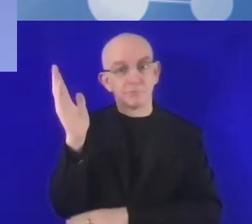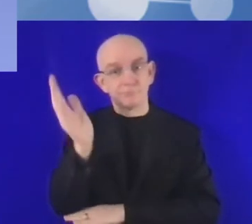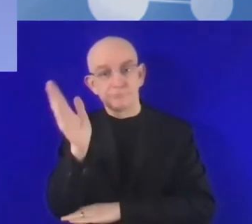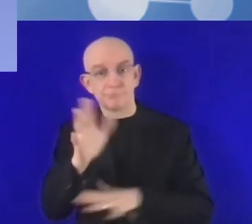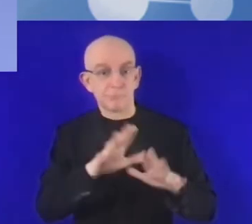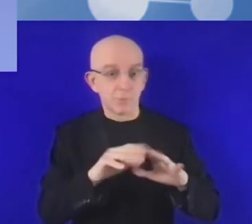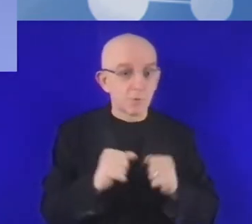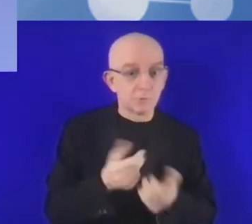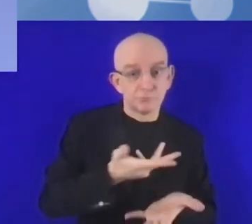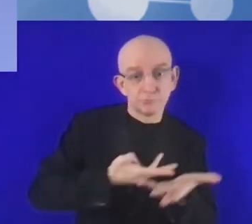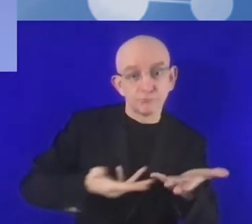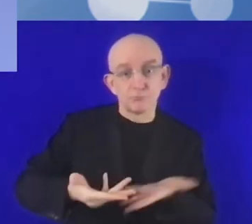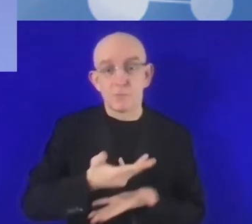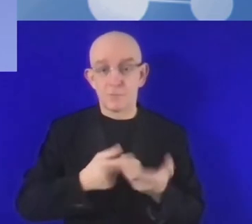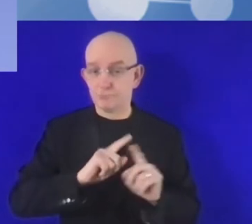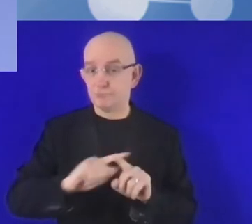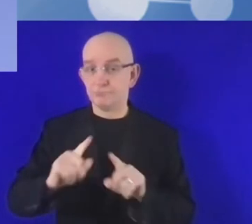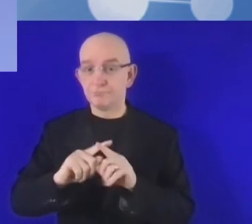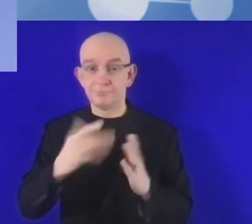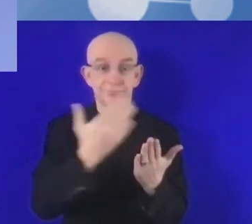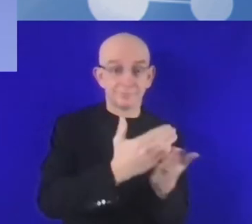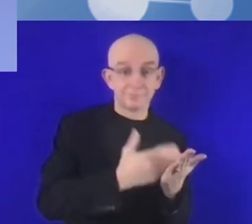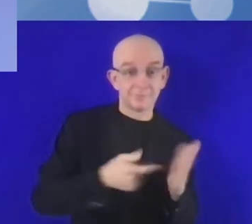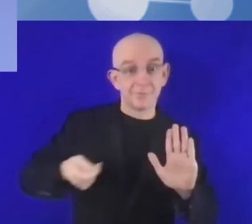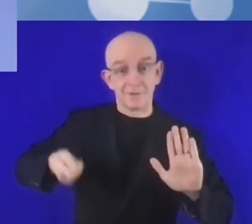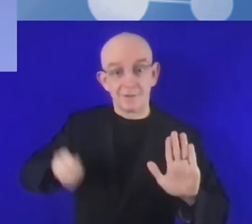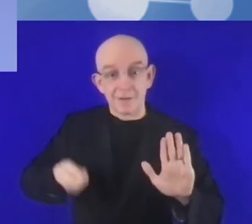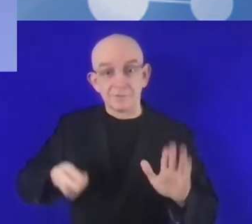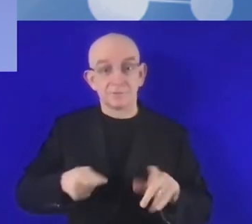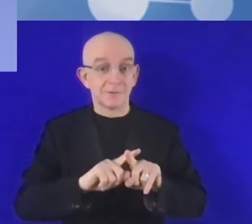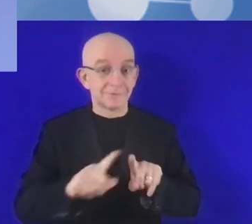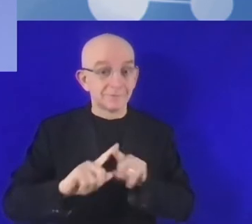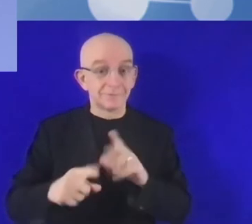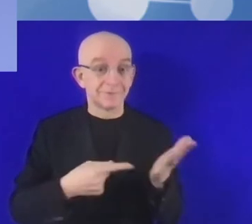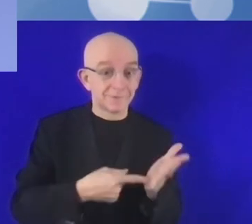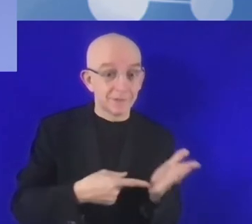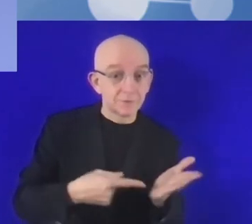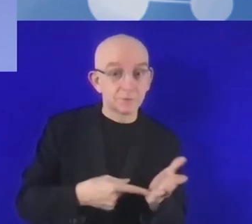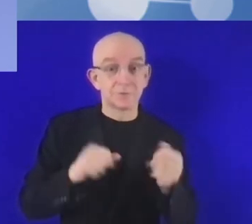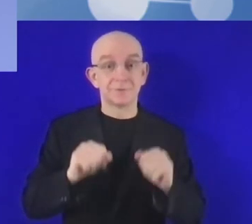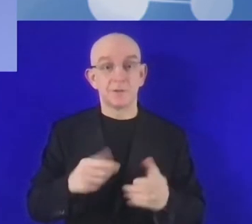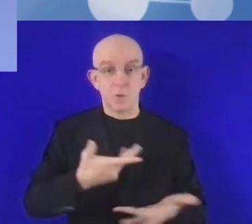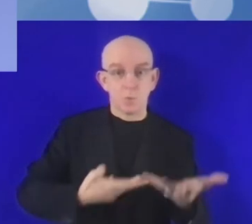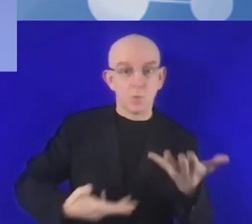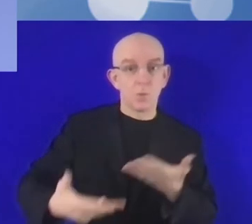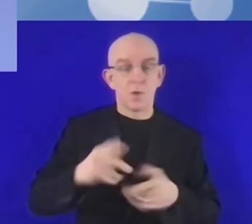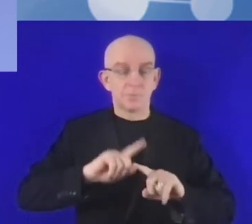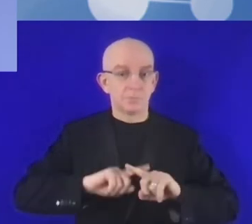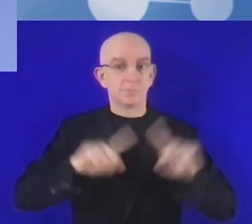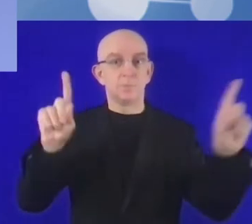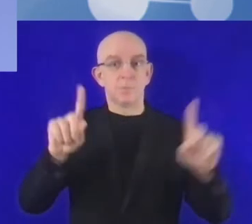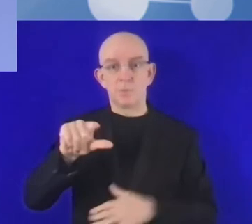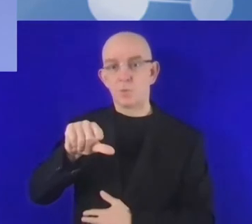relativo al mundo digital. Hablaremos sobre la legislación, sobre las tecnologías existentes y también sobre las tecnologías